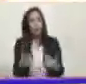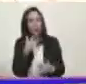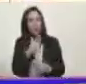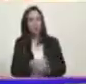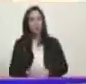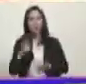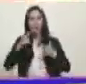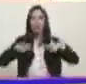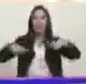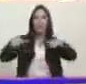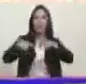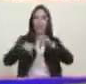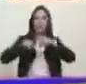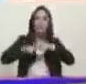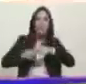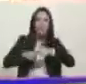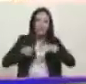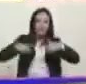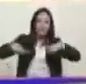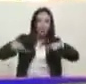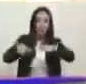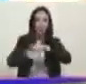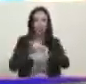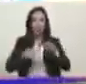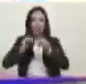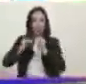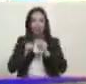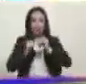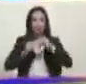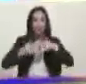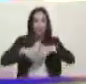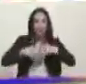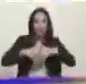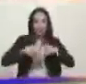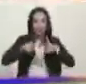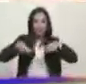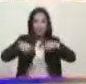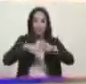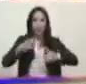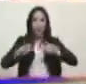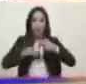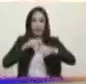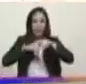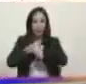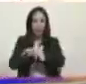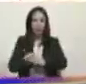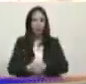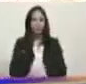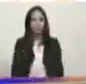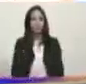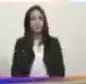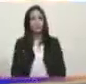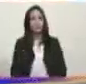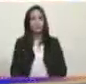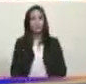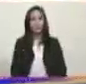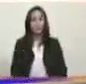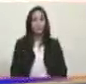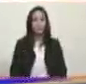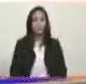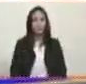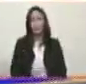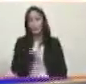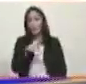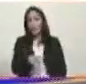en realidad, tal cual como usted lo venía expresando, presidente, hoy, en los términos de la lucha